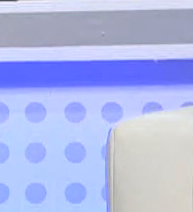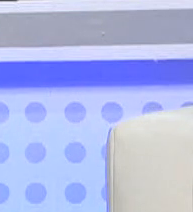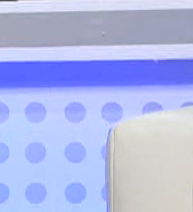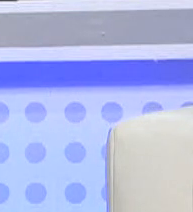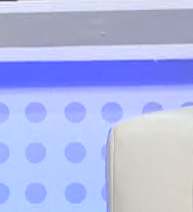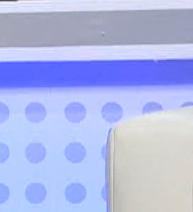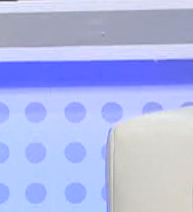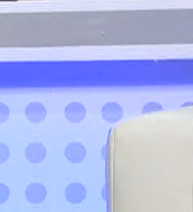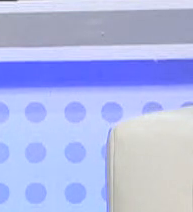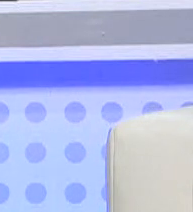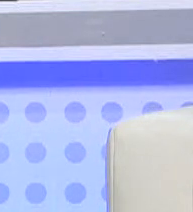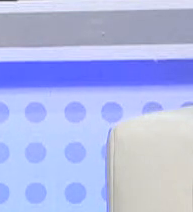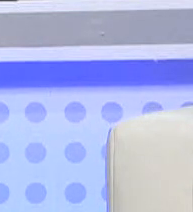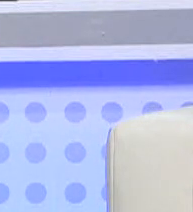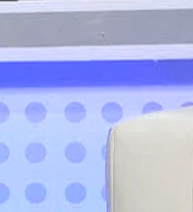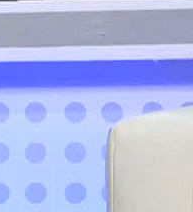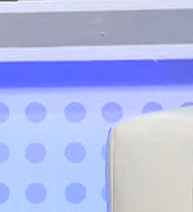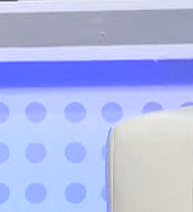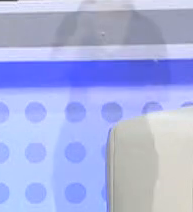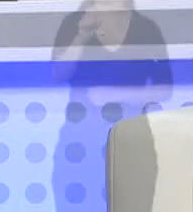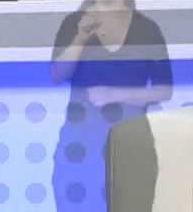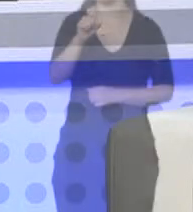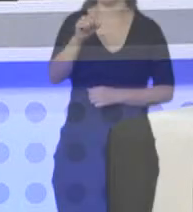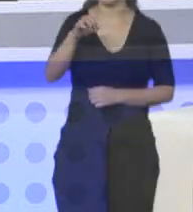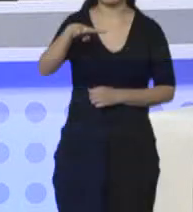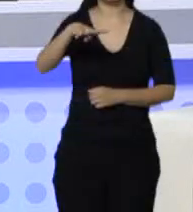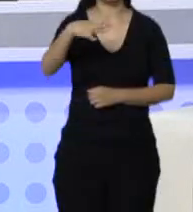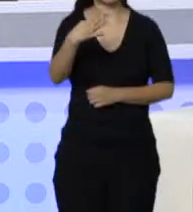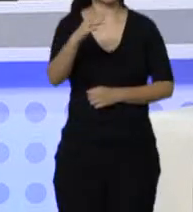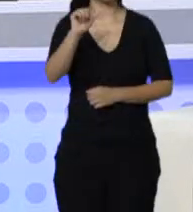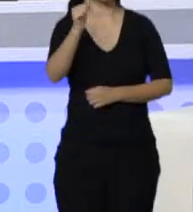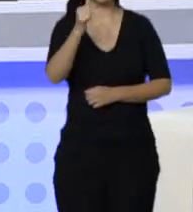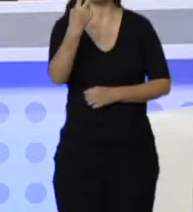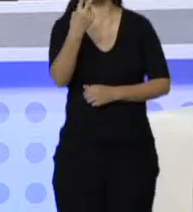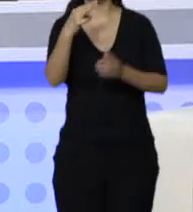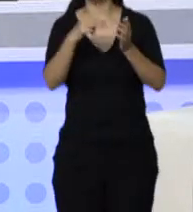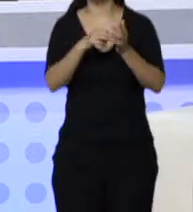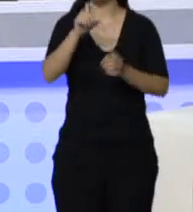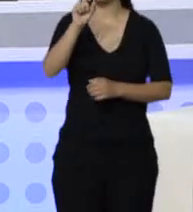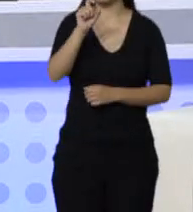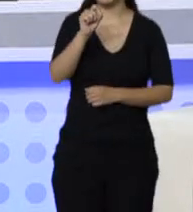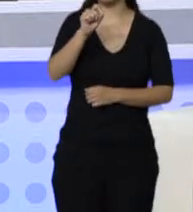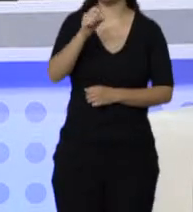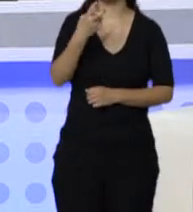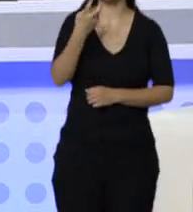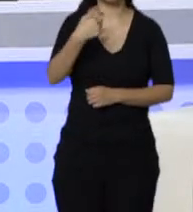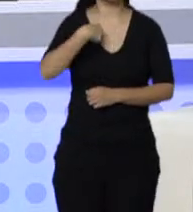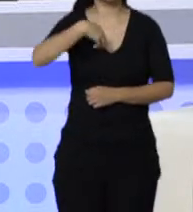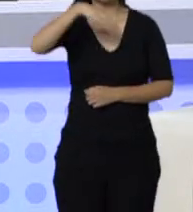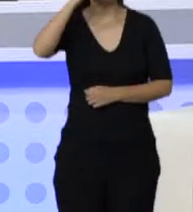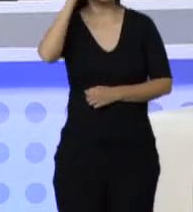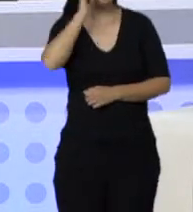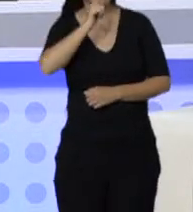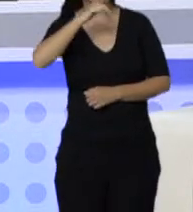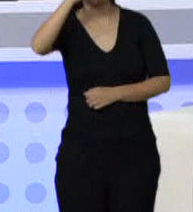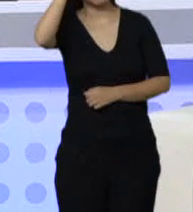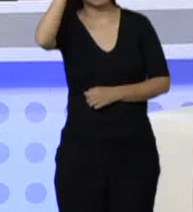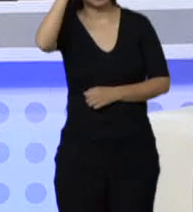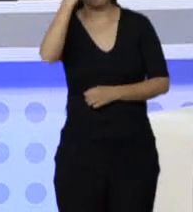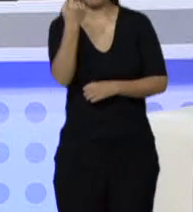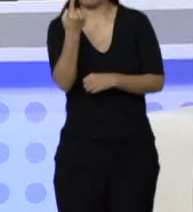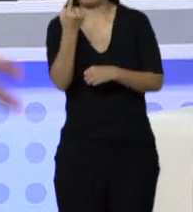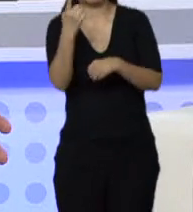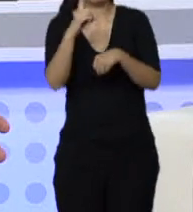de 2020 14 de agosto de 2020 siempre estoy pensando en que todavía tenemos un día extra